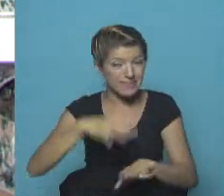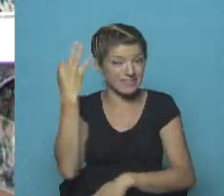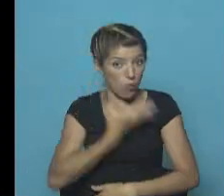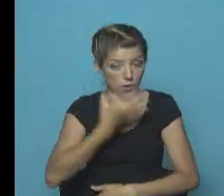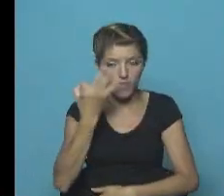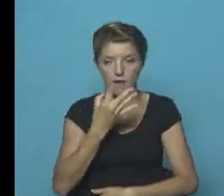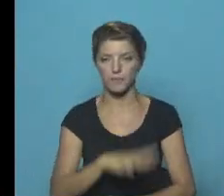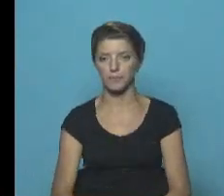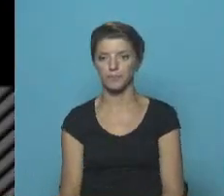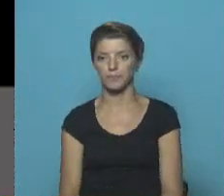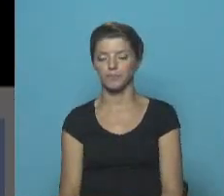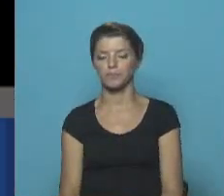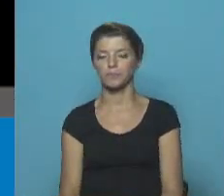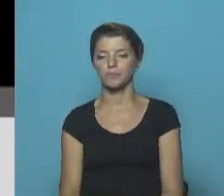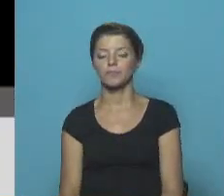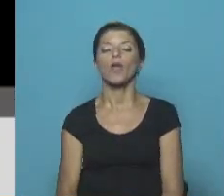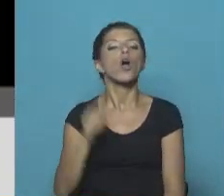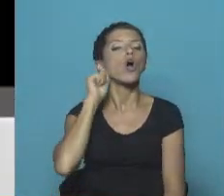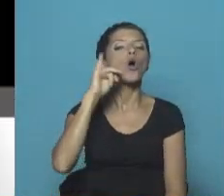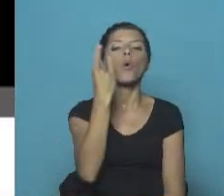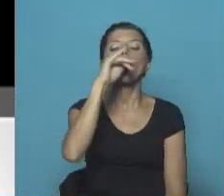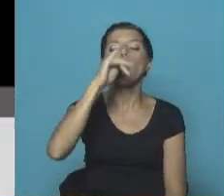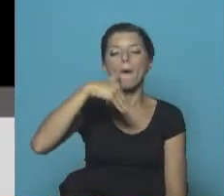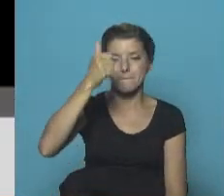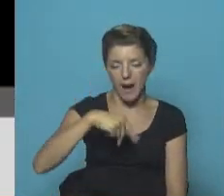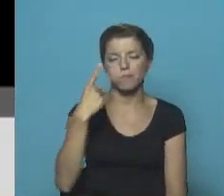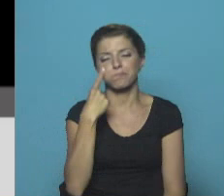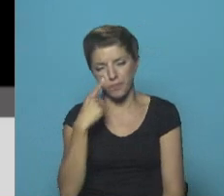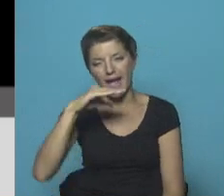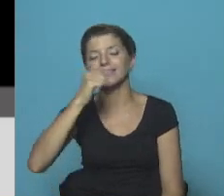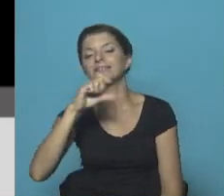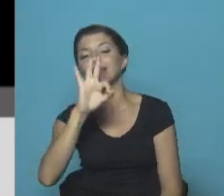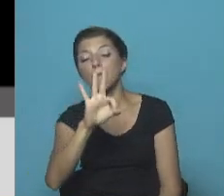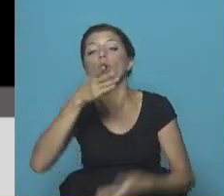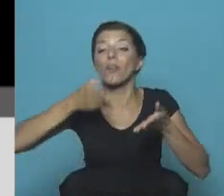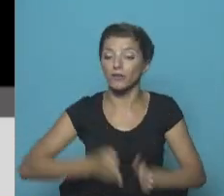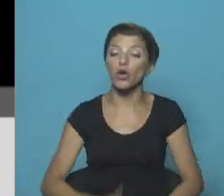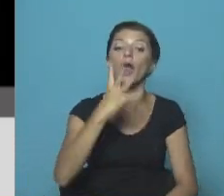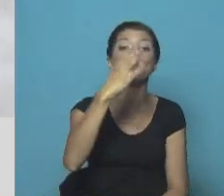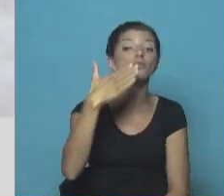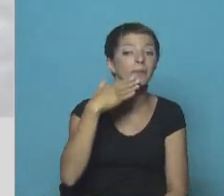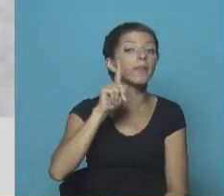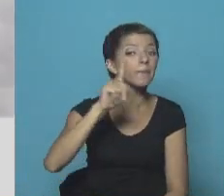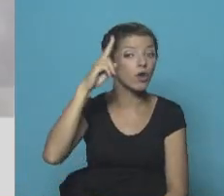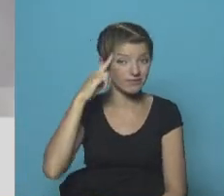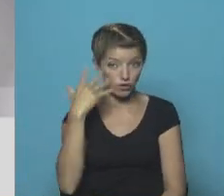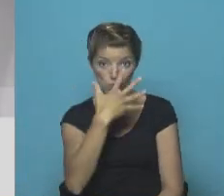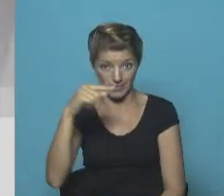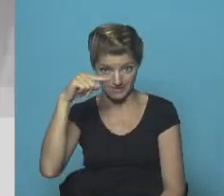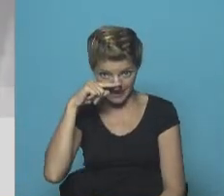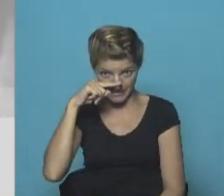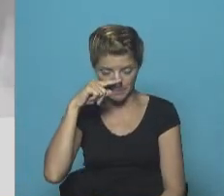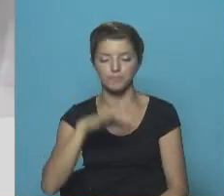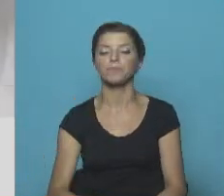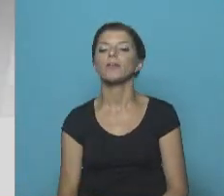Guzmán. Joaquín Archibaldo Guzmán Loera, alias El Chapo, nació en México el 4 de abril de 1957.